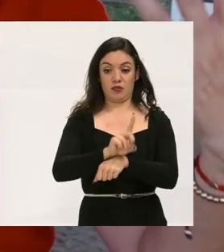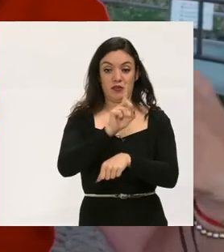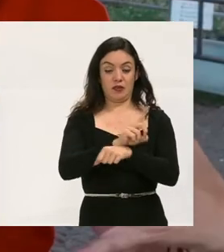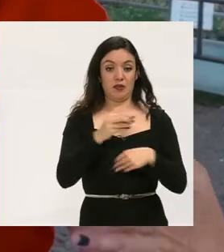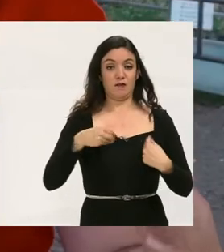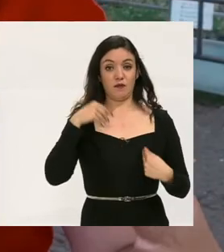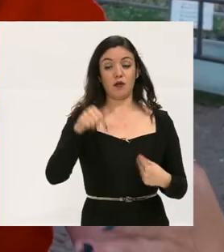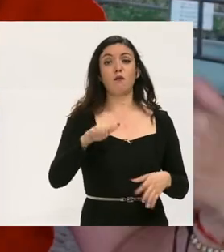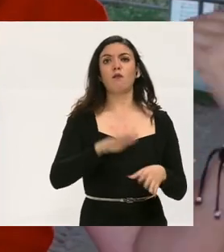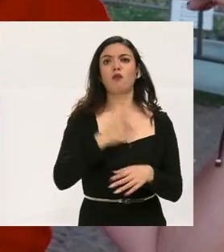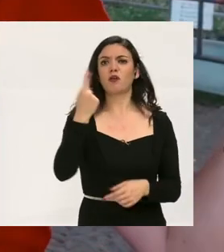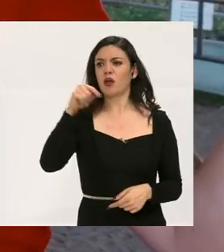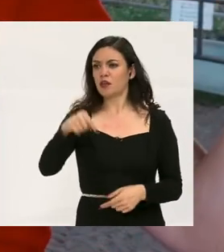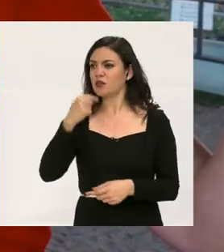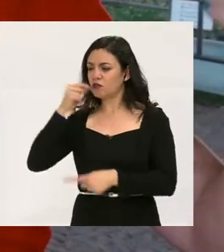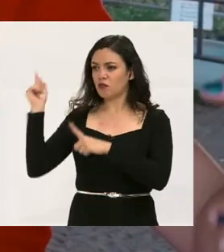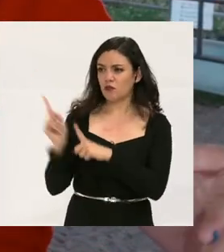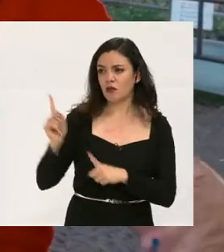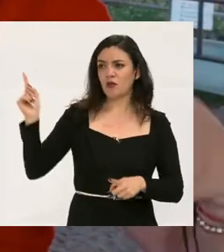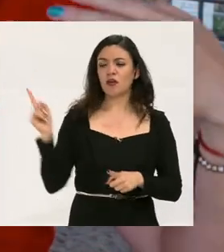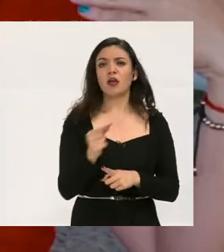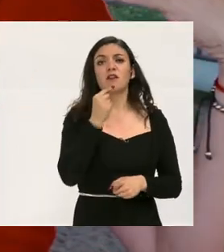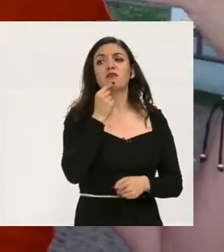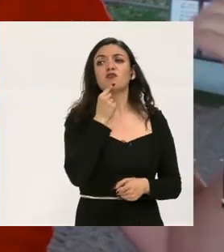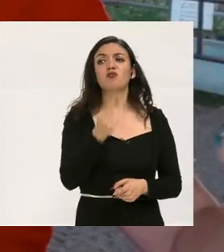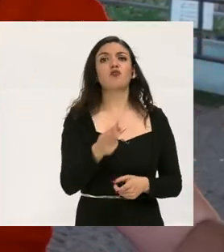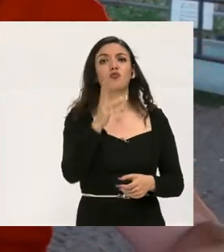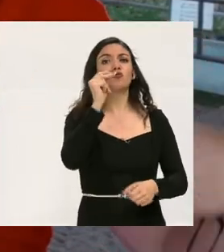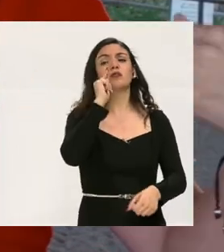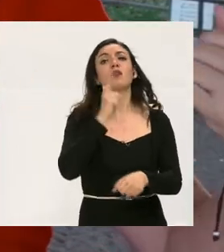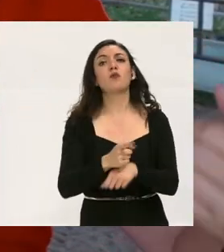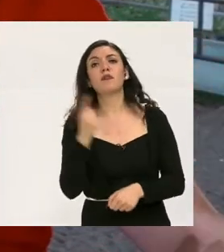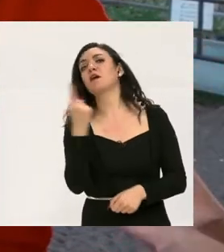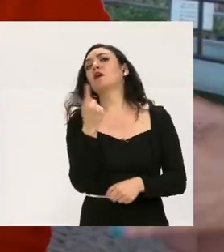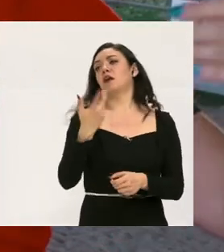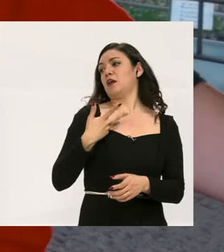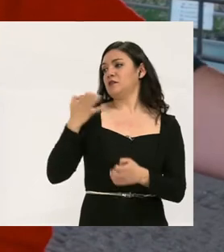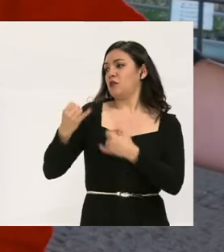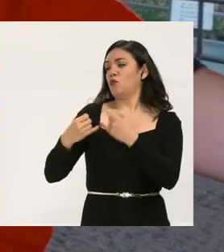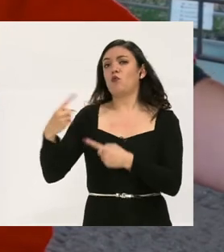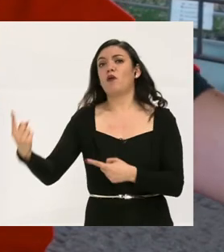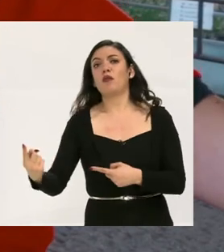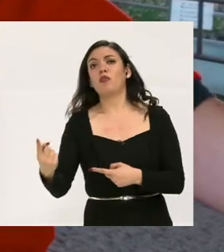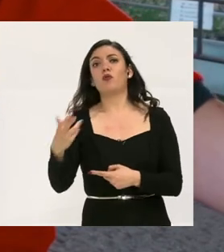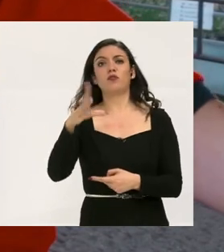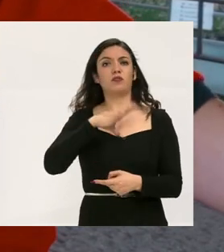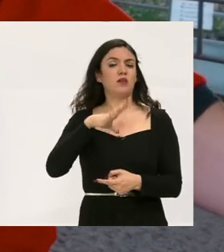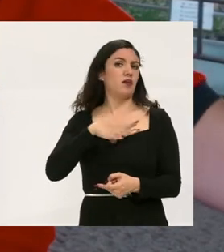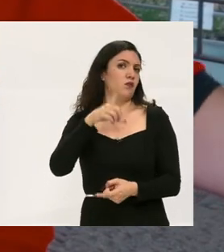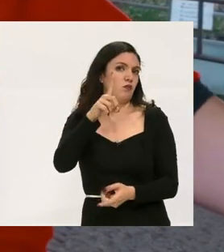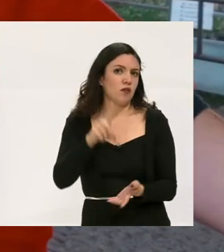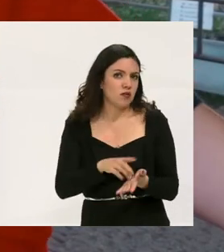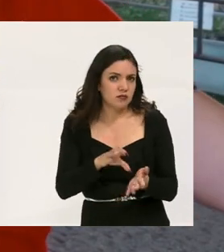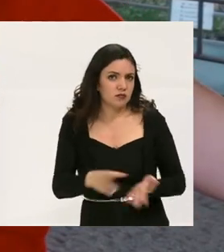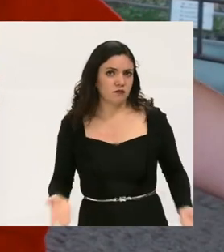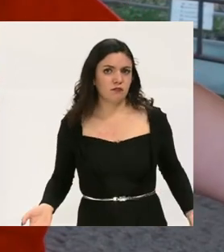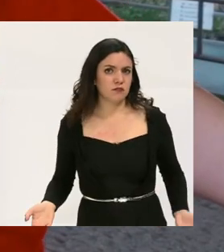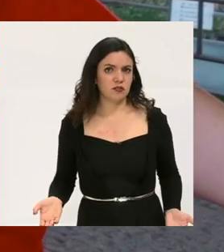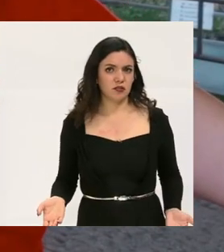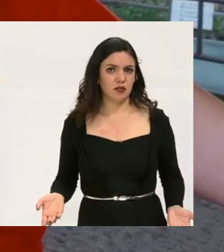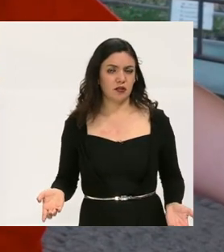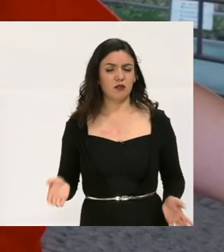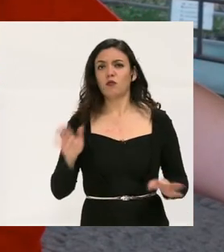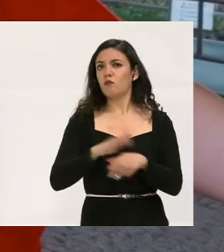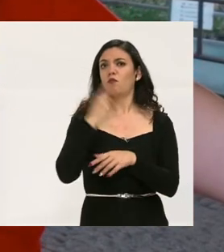vivimos aquí día con día porque porque llegan niños y el niño no se está dando cuenta que el niño con el que está jugando tiene una condición